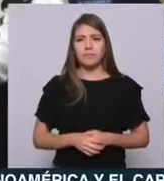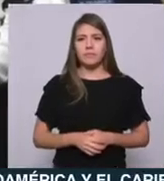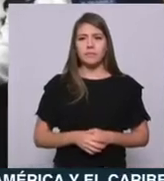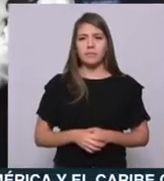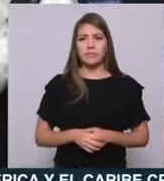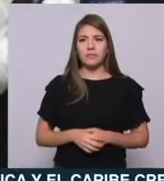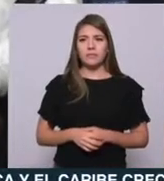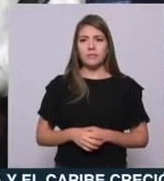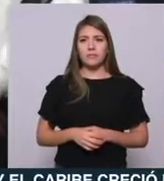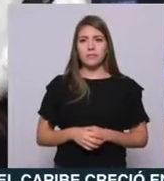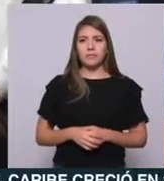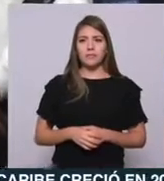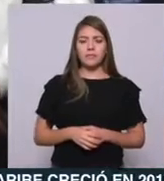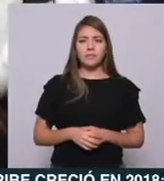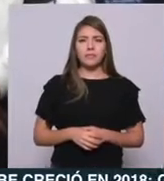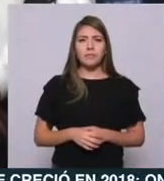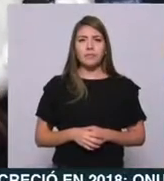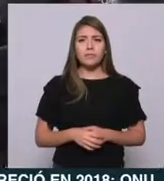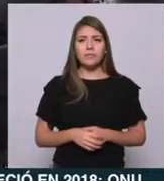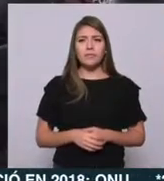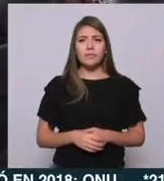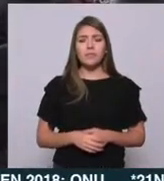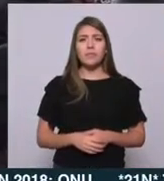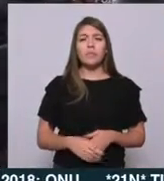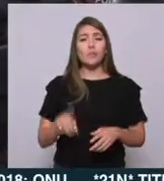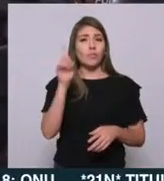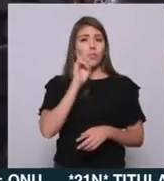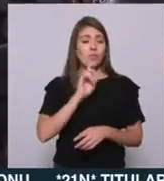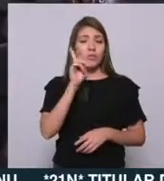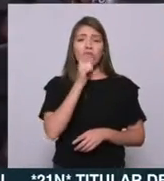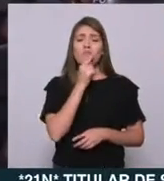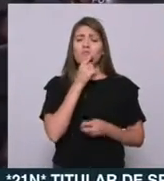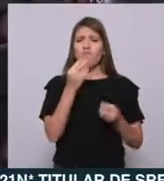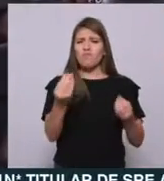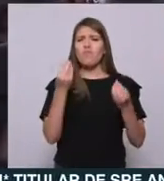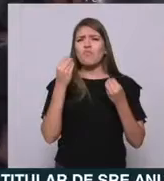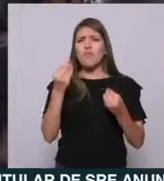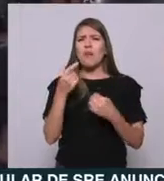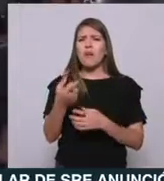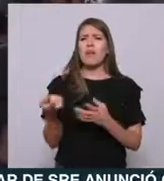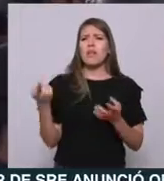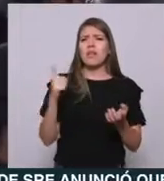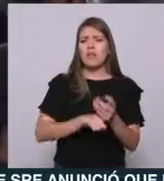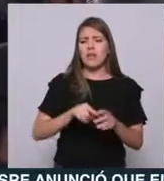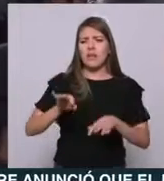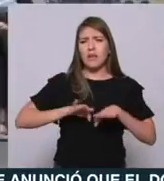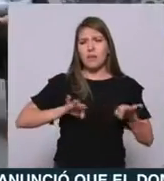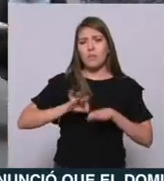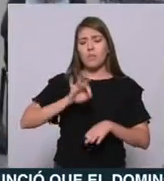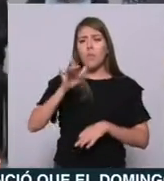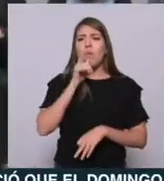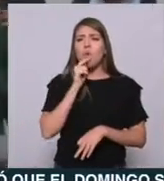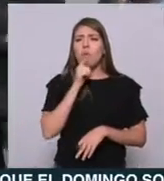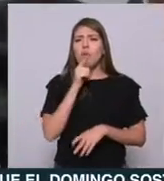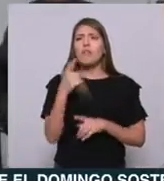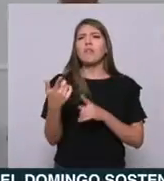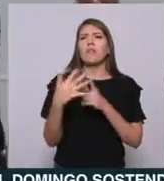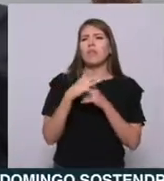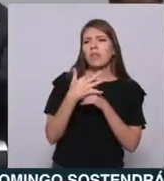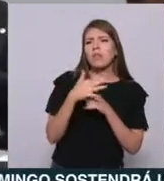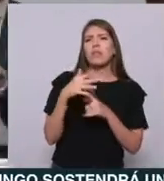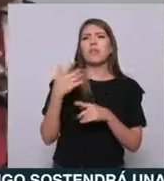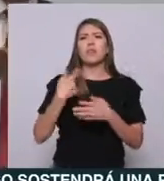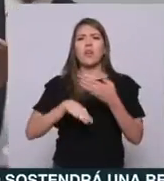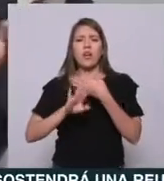Son muchos los casos de mujeres policías que han sido agredidas dentro de las corporaciones policíacas de la capital. Debido a ello,